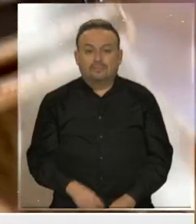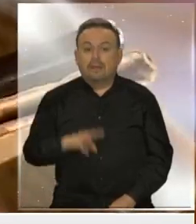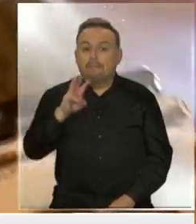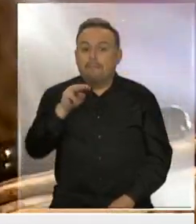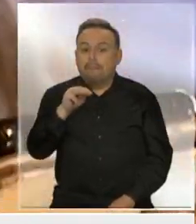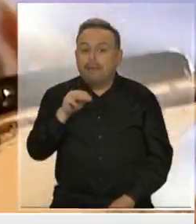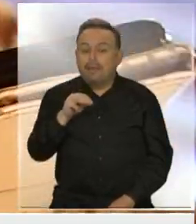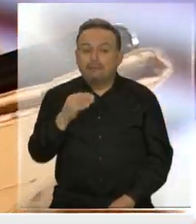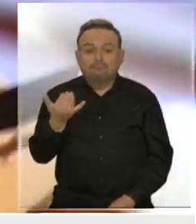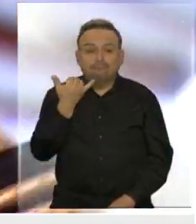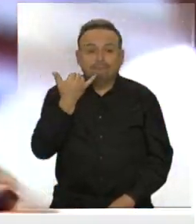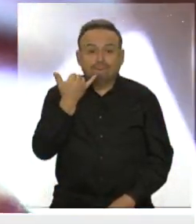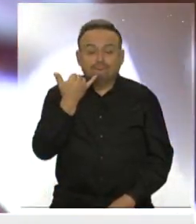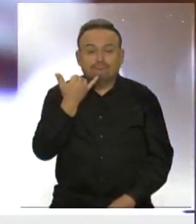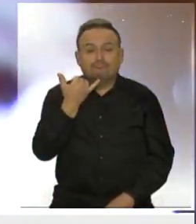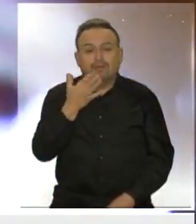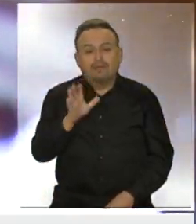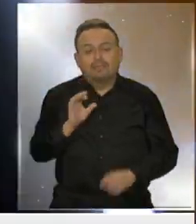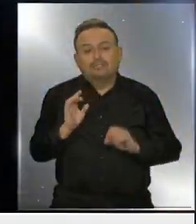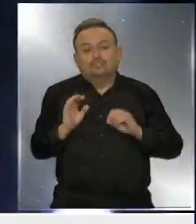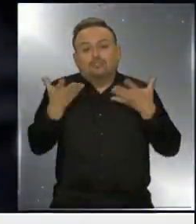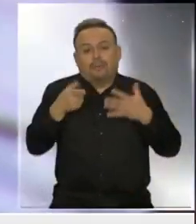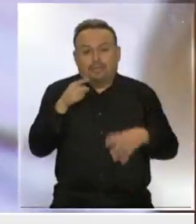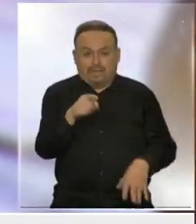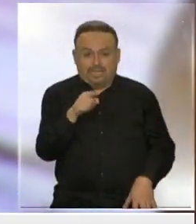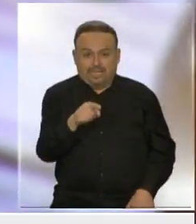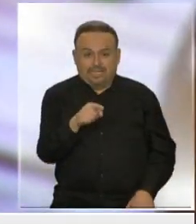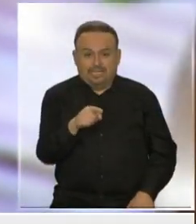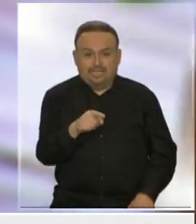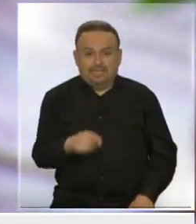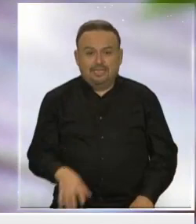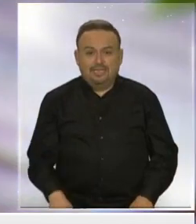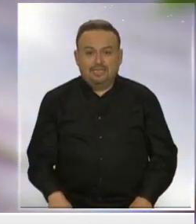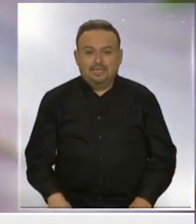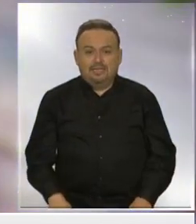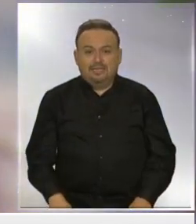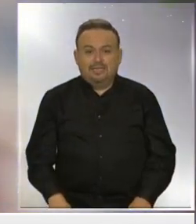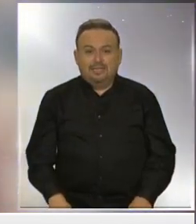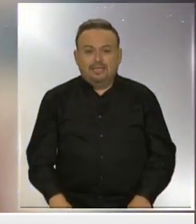Mamita querida, sé que esto va a ser una sorpresa para ti.